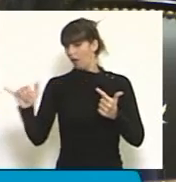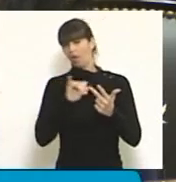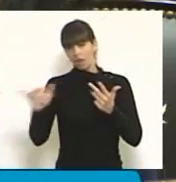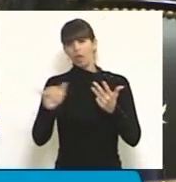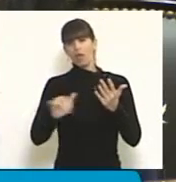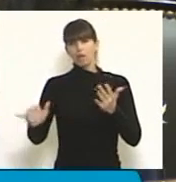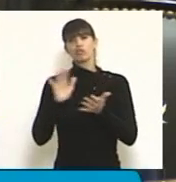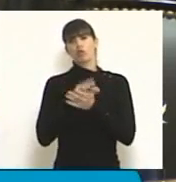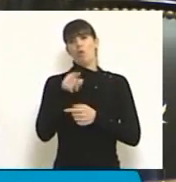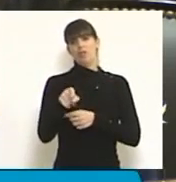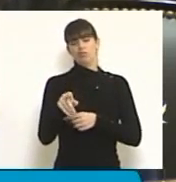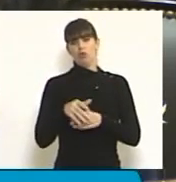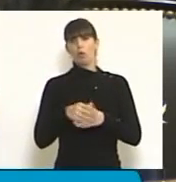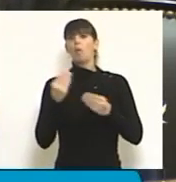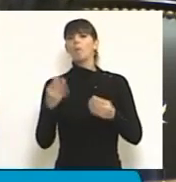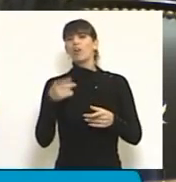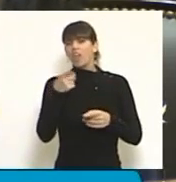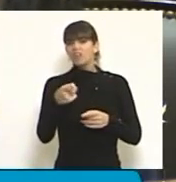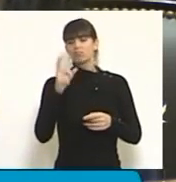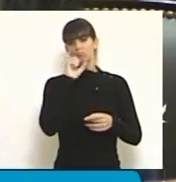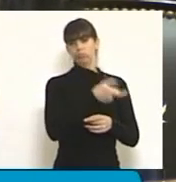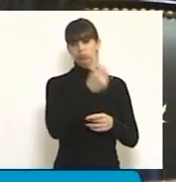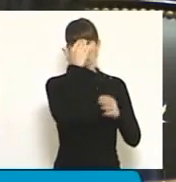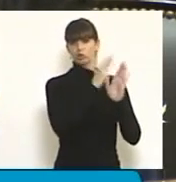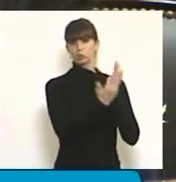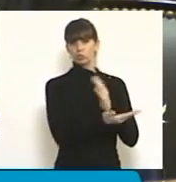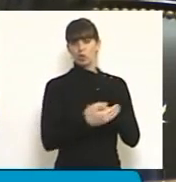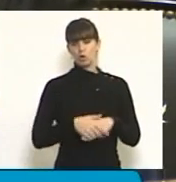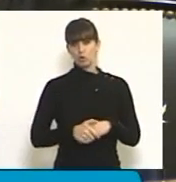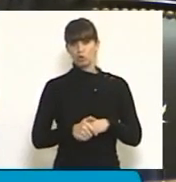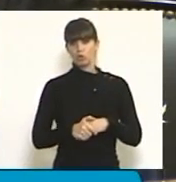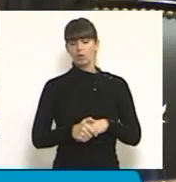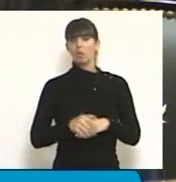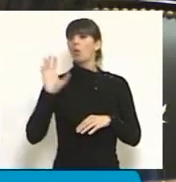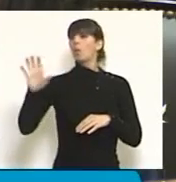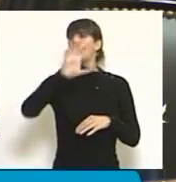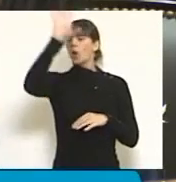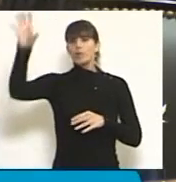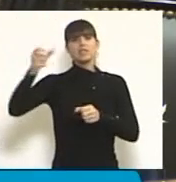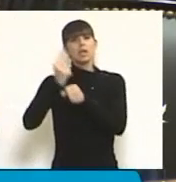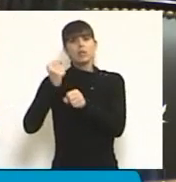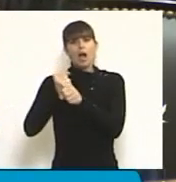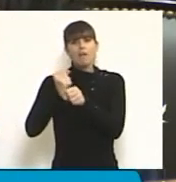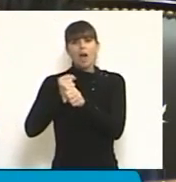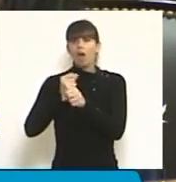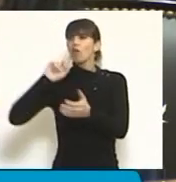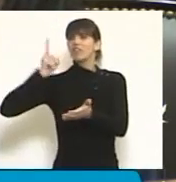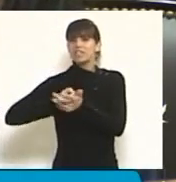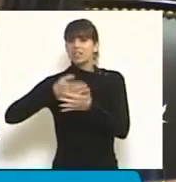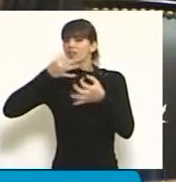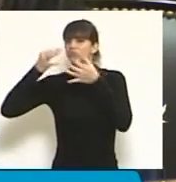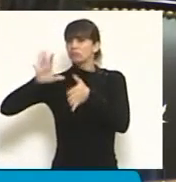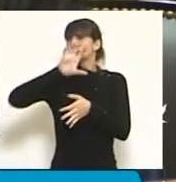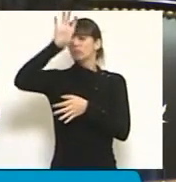estas situaciones, porque es inconstitucional. Las autonomías provinciales se